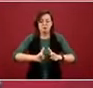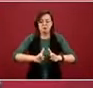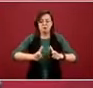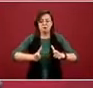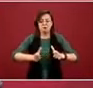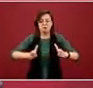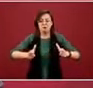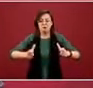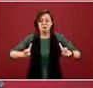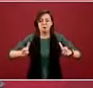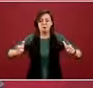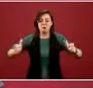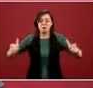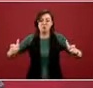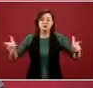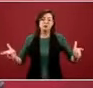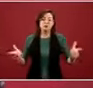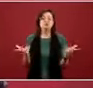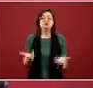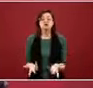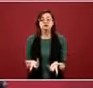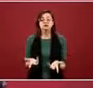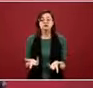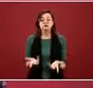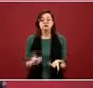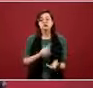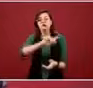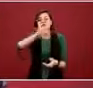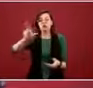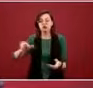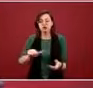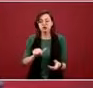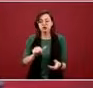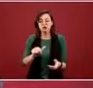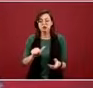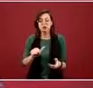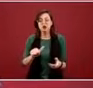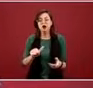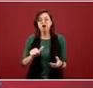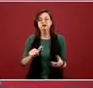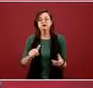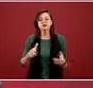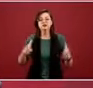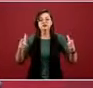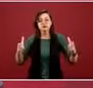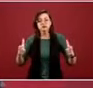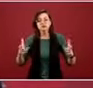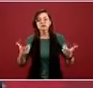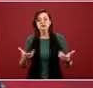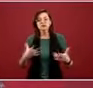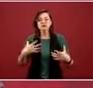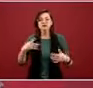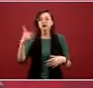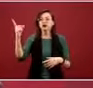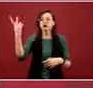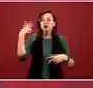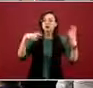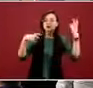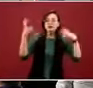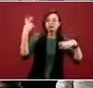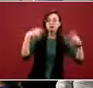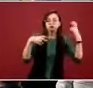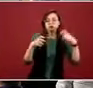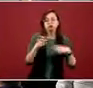aquellos contagios que ocurrieron en el país y se mantiene fija o cambia muy poco aquellos contagios que provienen del